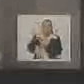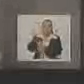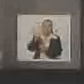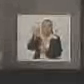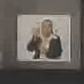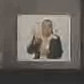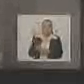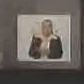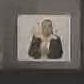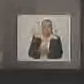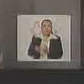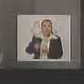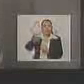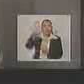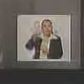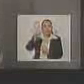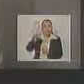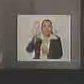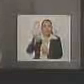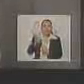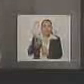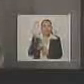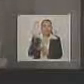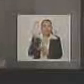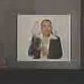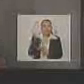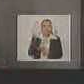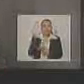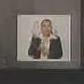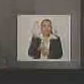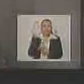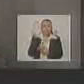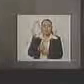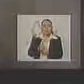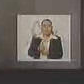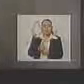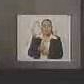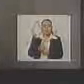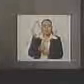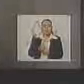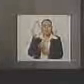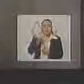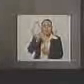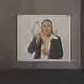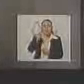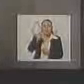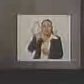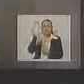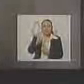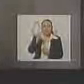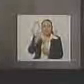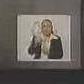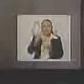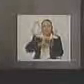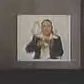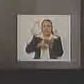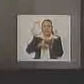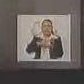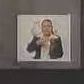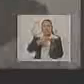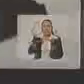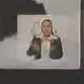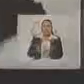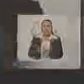ronda inicial, tiene la palabra el candidato común de los partidos Revolucionario Institucional y Verde Ecologista de México.